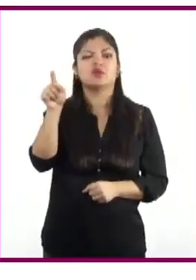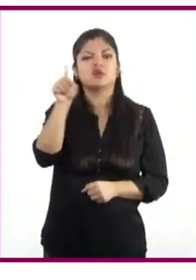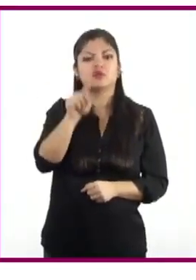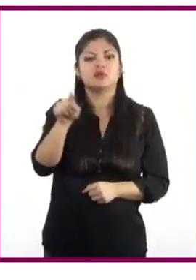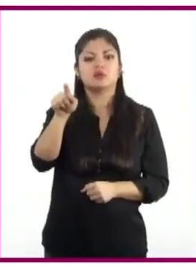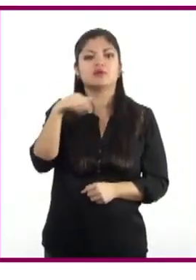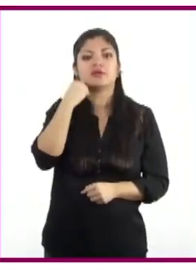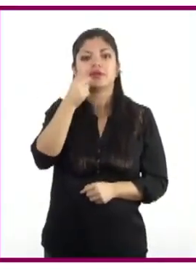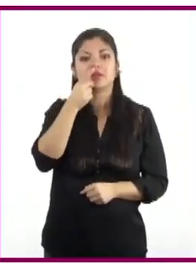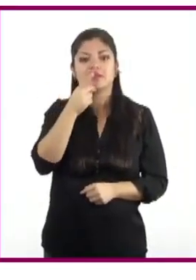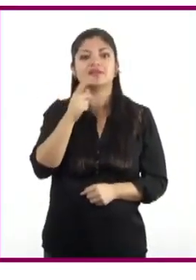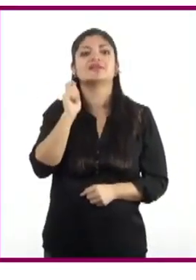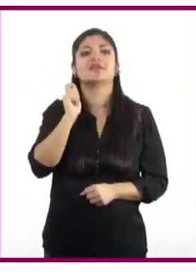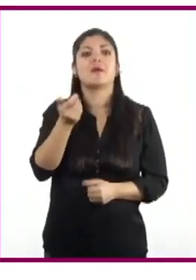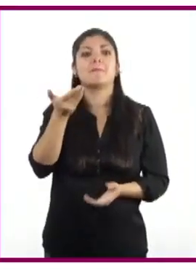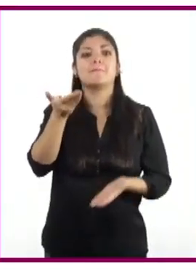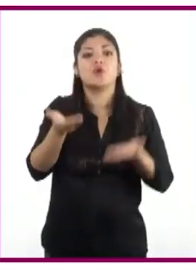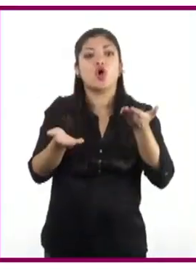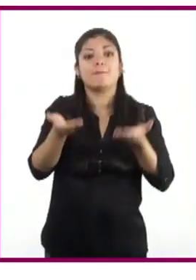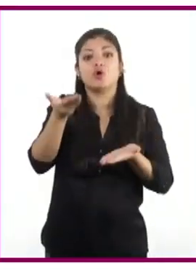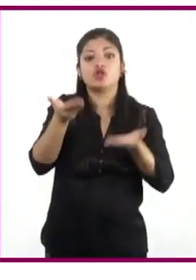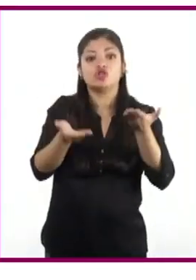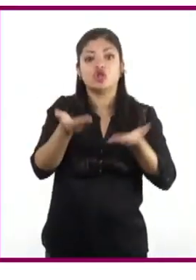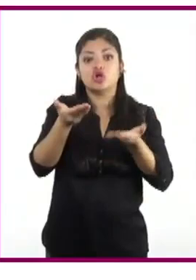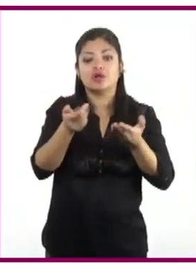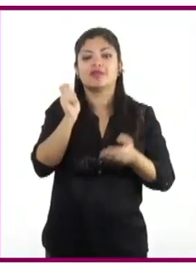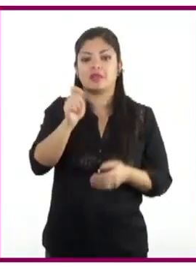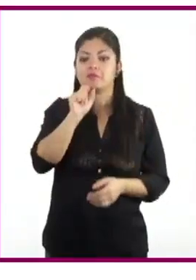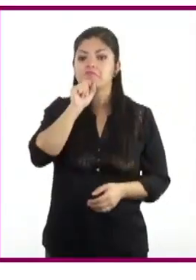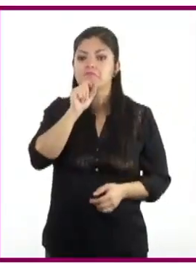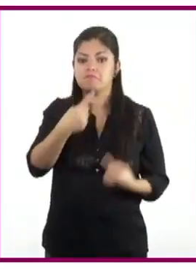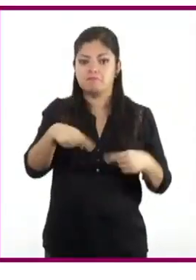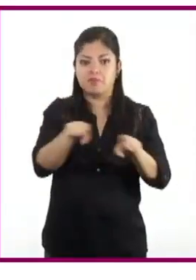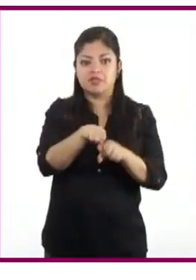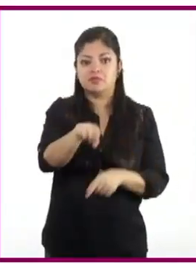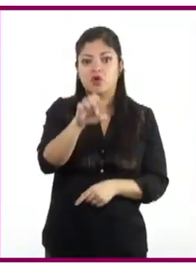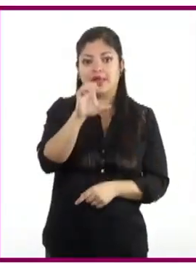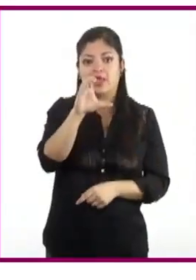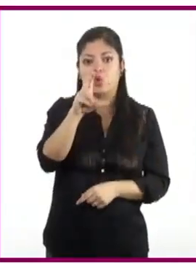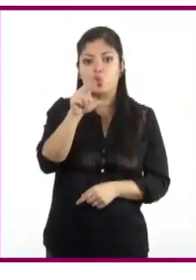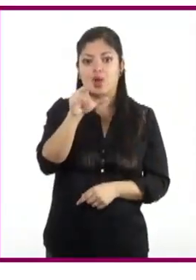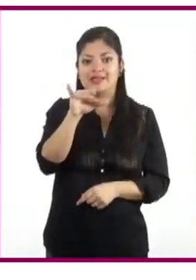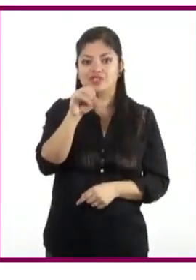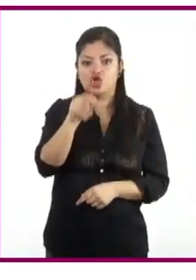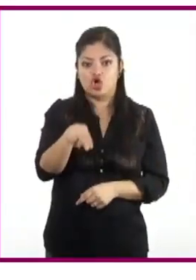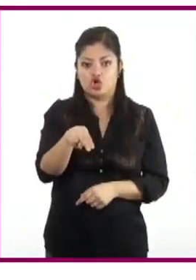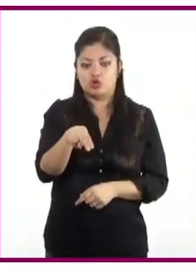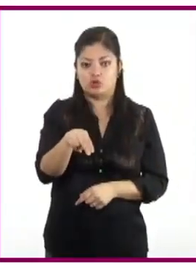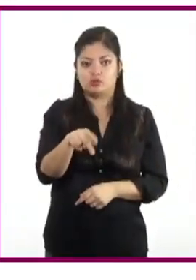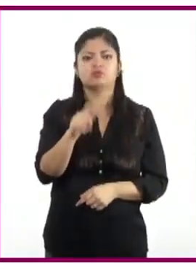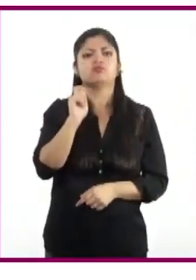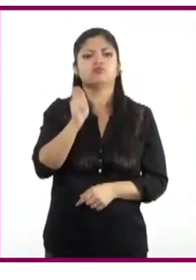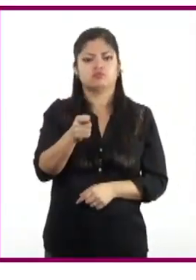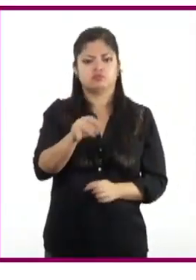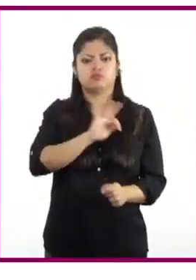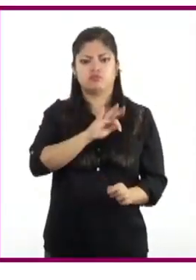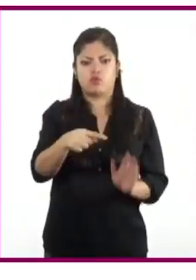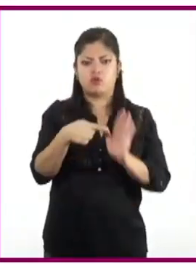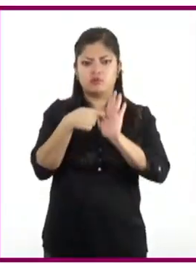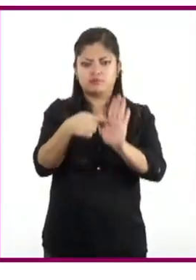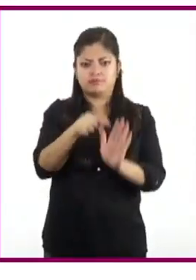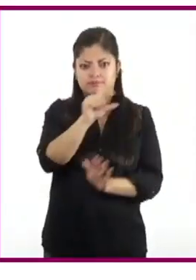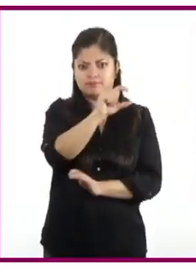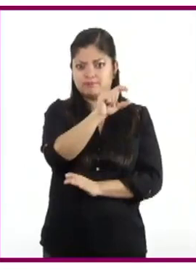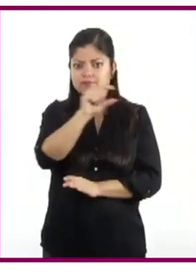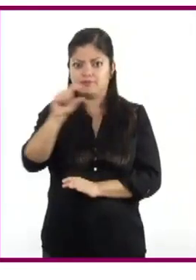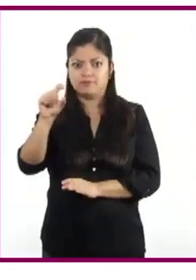la constante de proporcionalidad de la ecuación. Una ventaja de la representación algebraica es que